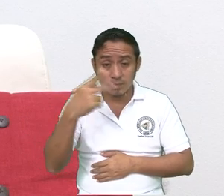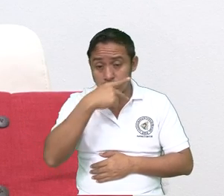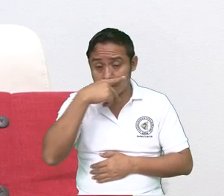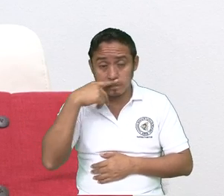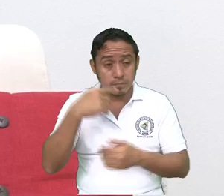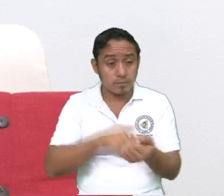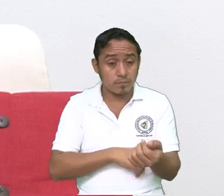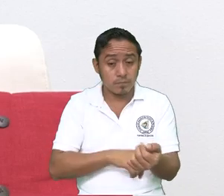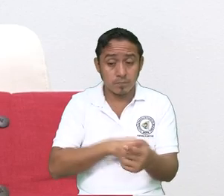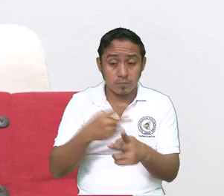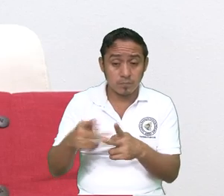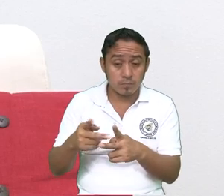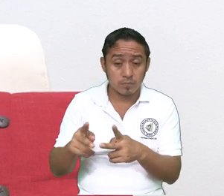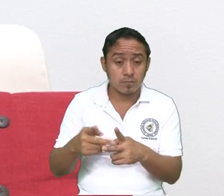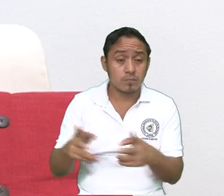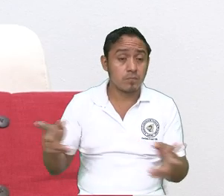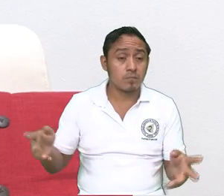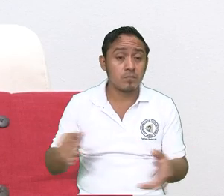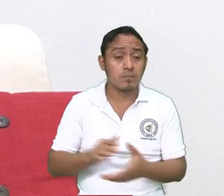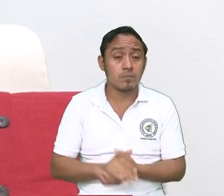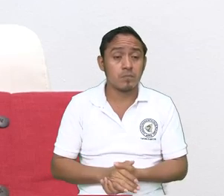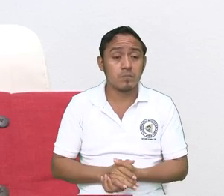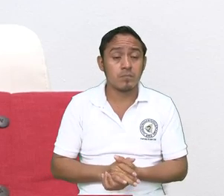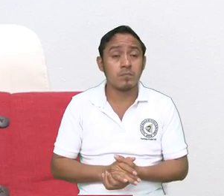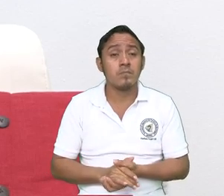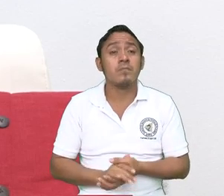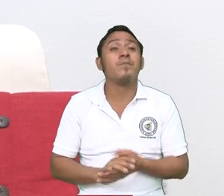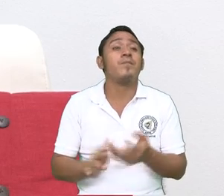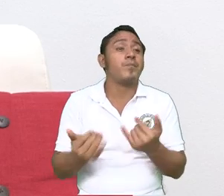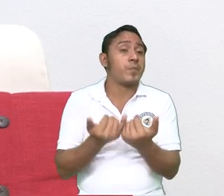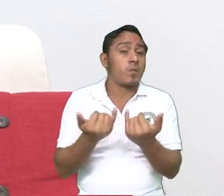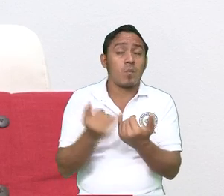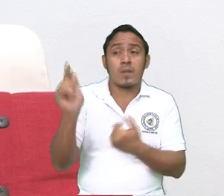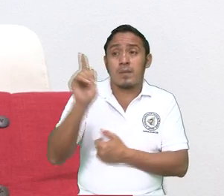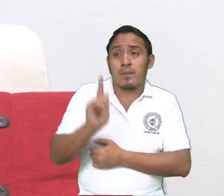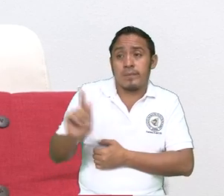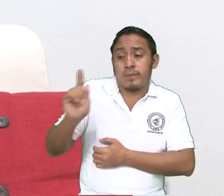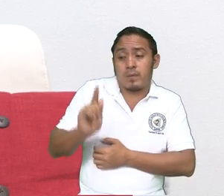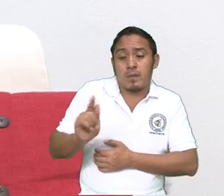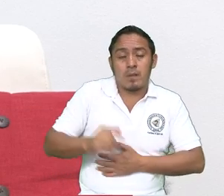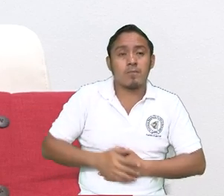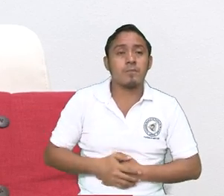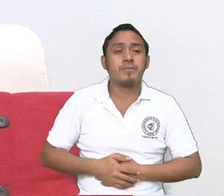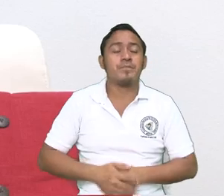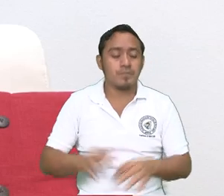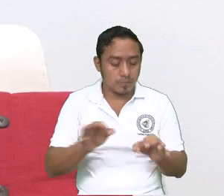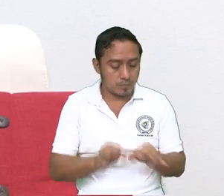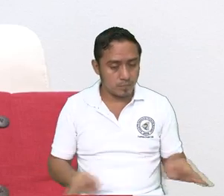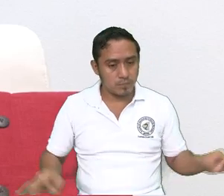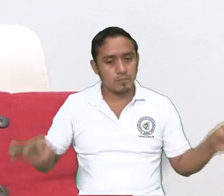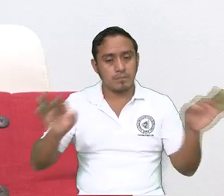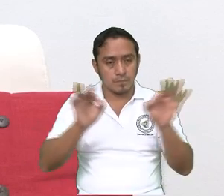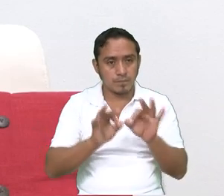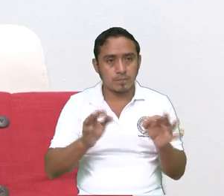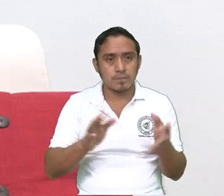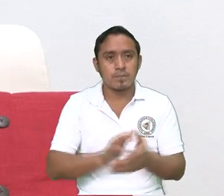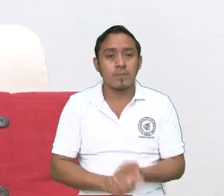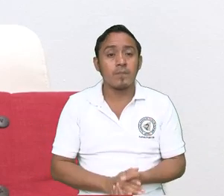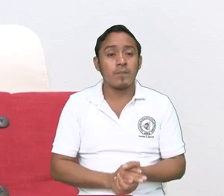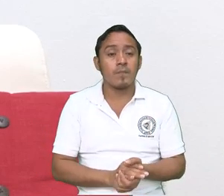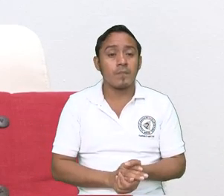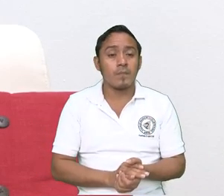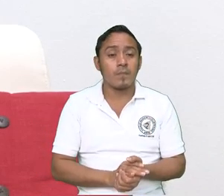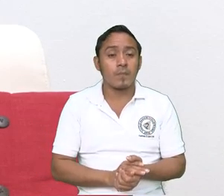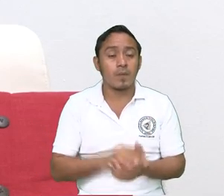primos ya tíos también entonces importa saber eso y sumado a